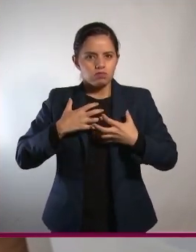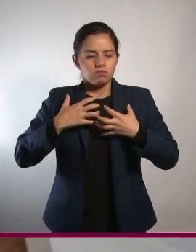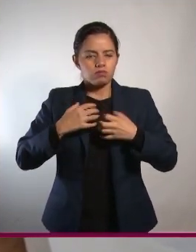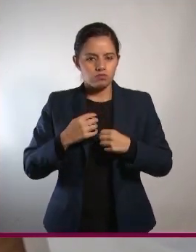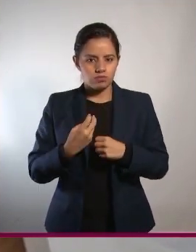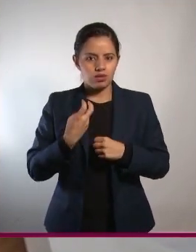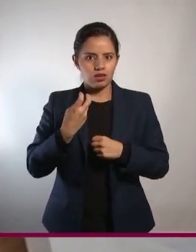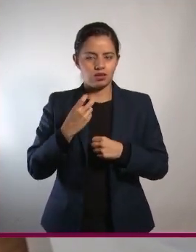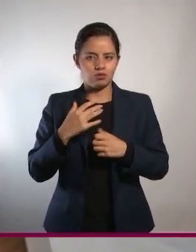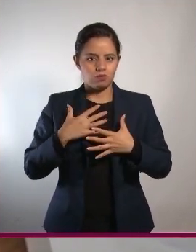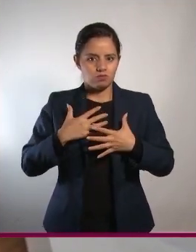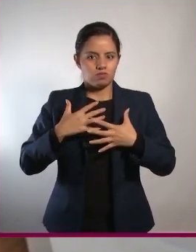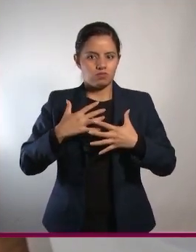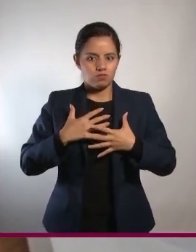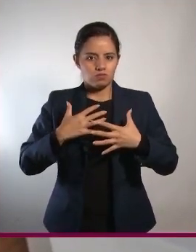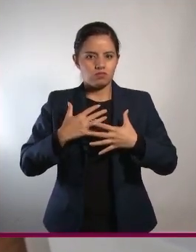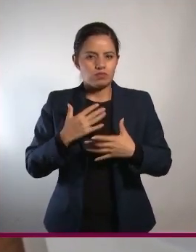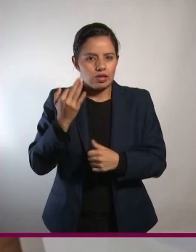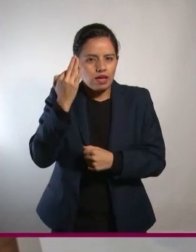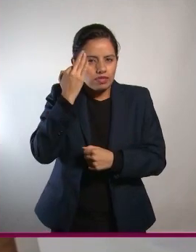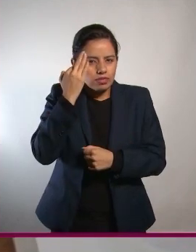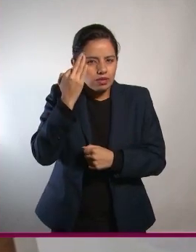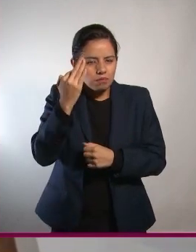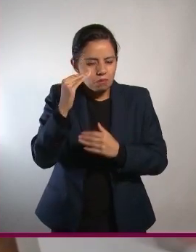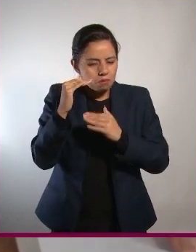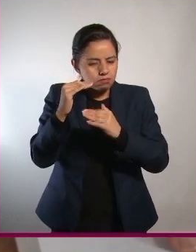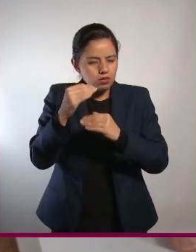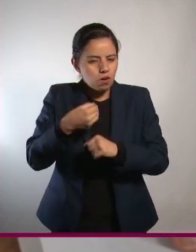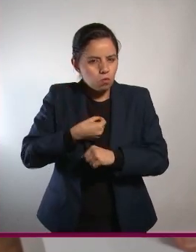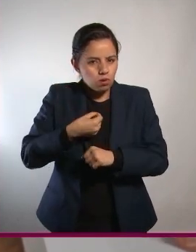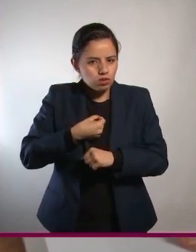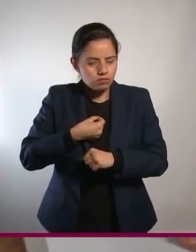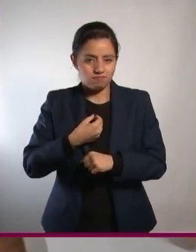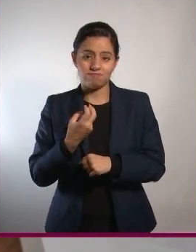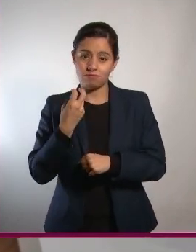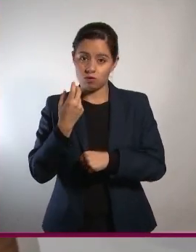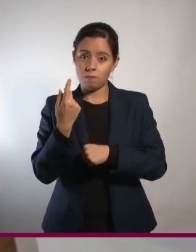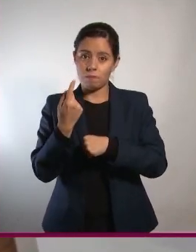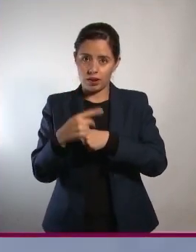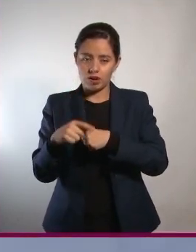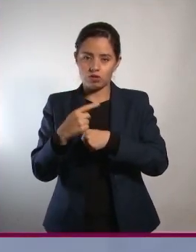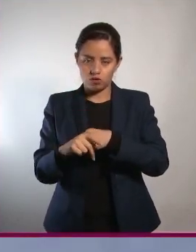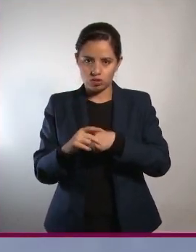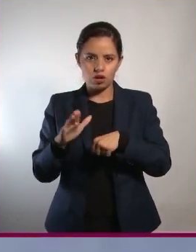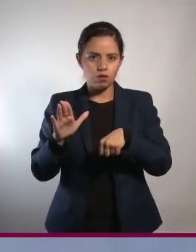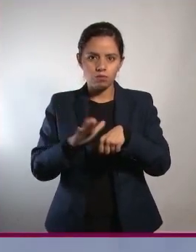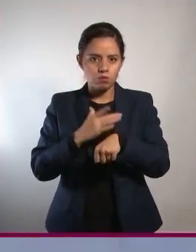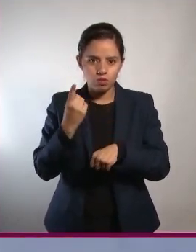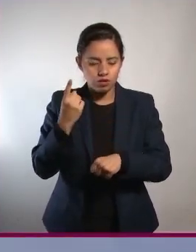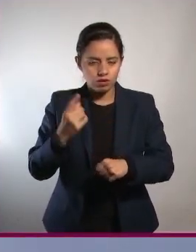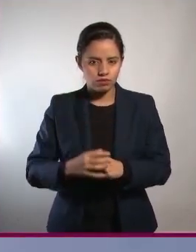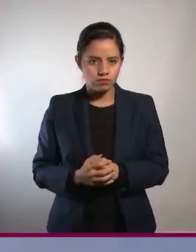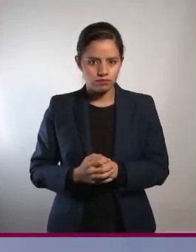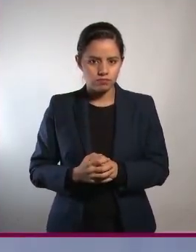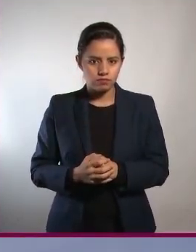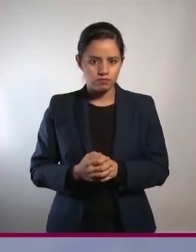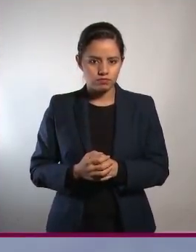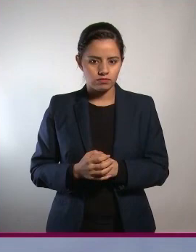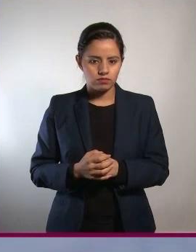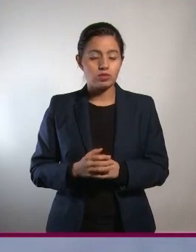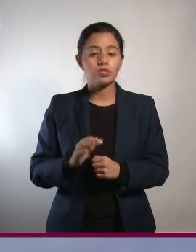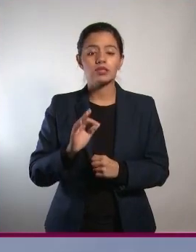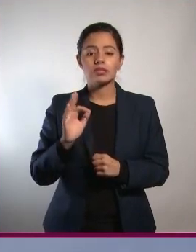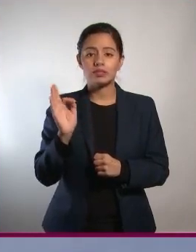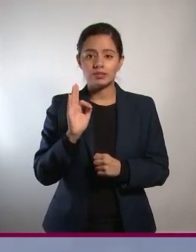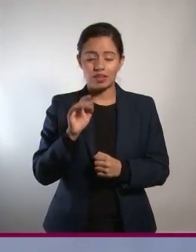terrible síntoma por un tiempo. ¿Por qué es tan peligrosa la hipoxia silenciosa? Porque puede producir